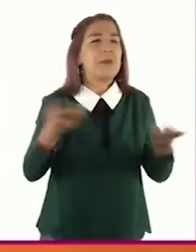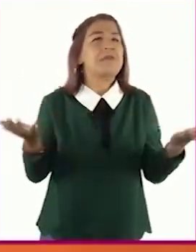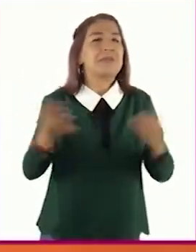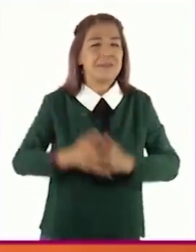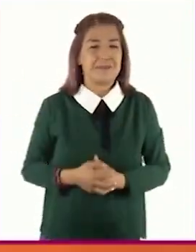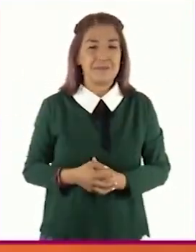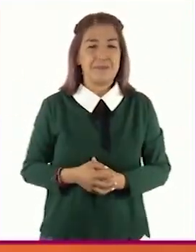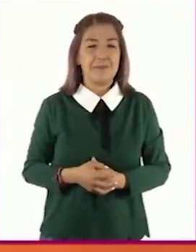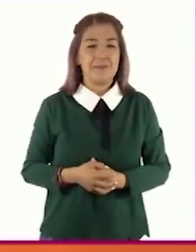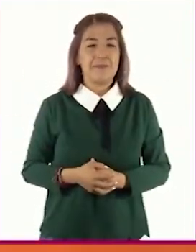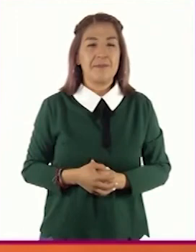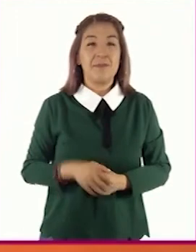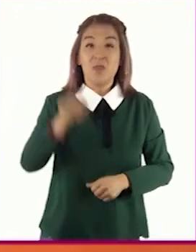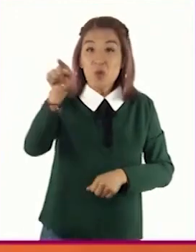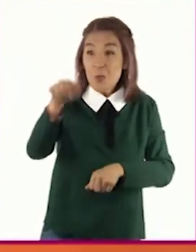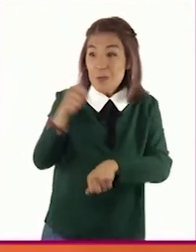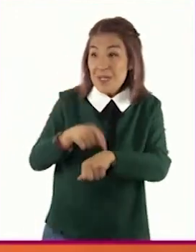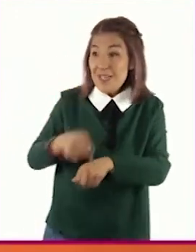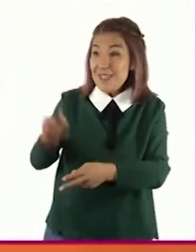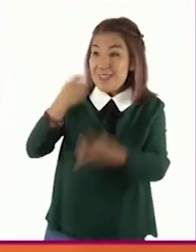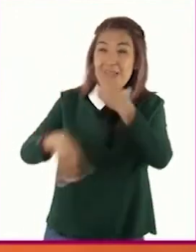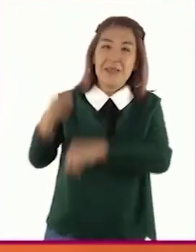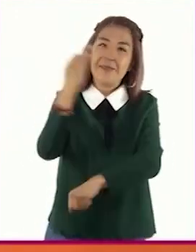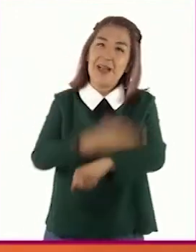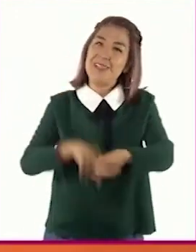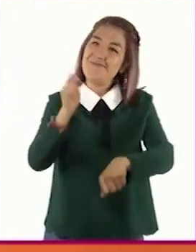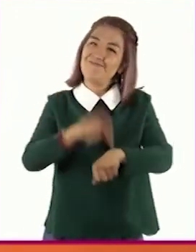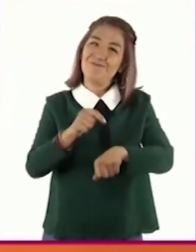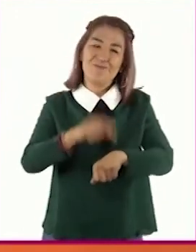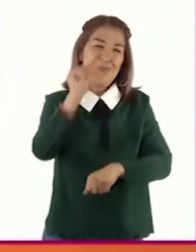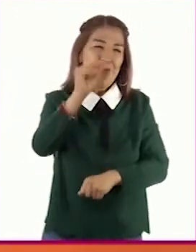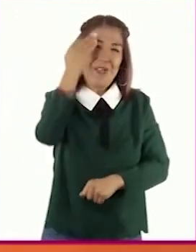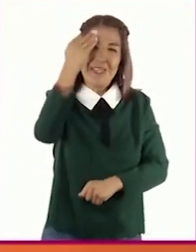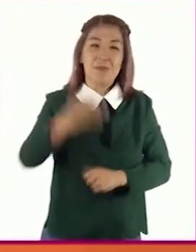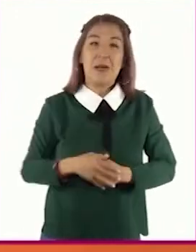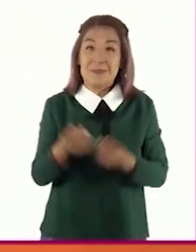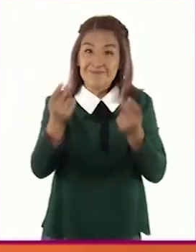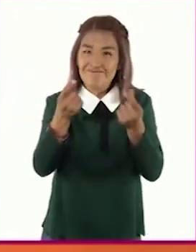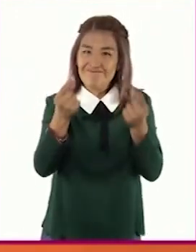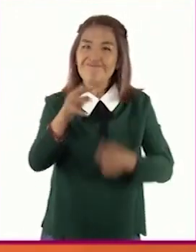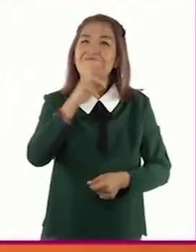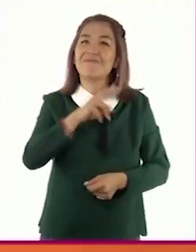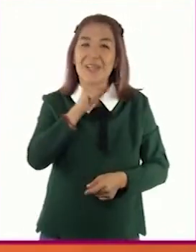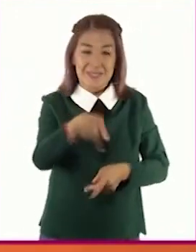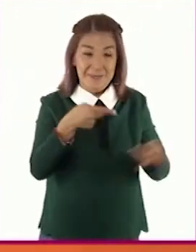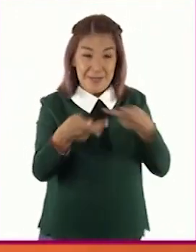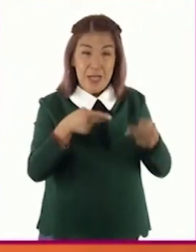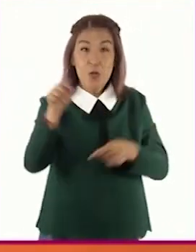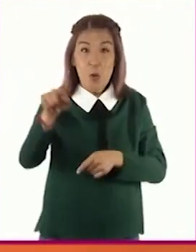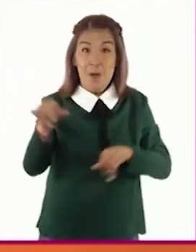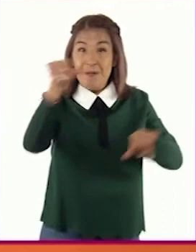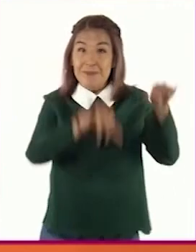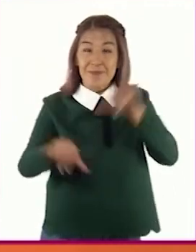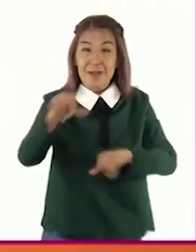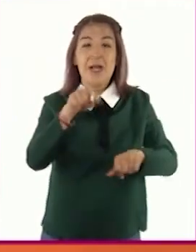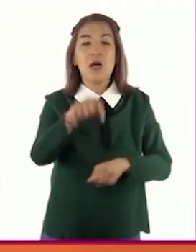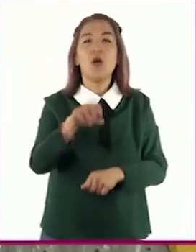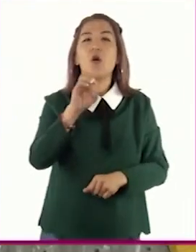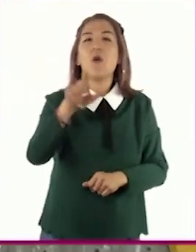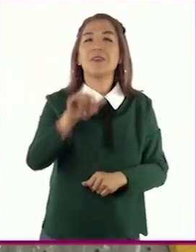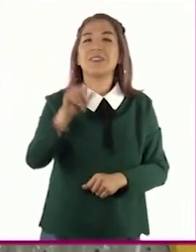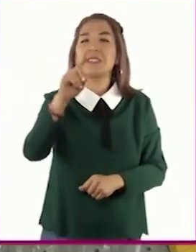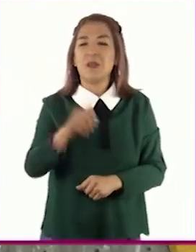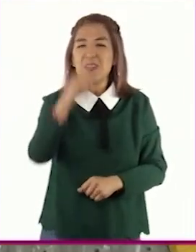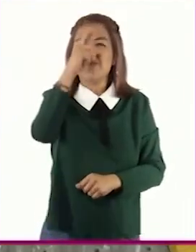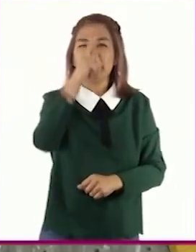venga. Por su tardanza queda poco tiempo, así que démonos prisa. Tendrán que realizar una reacción